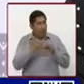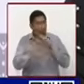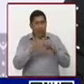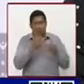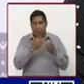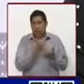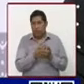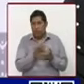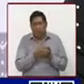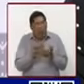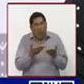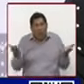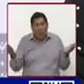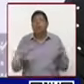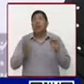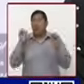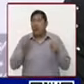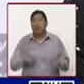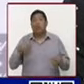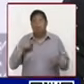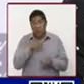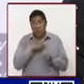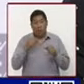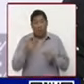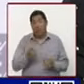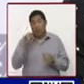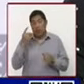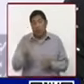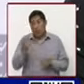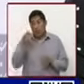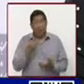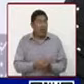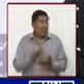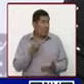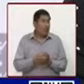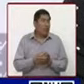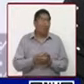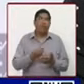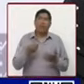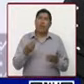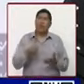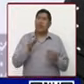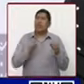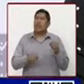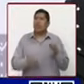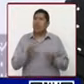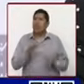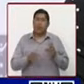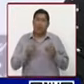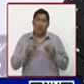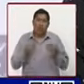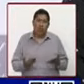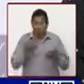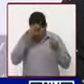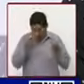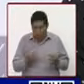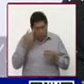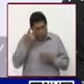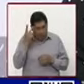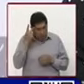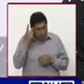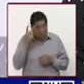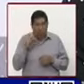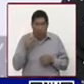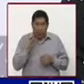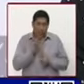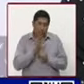para que recién podamos activar o habilitar estos recursos. Es decir que si no existe esta decisión política y no